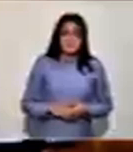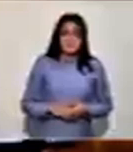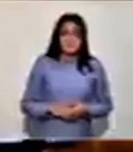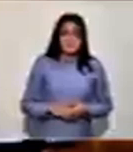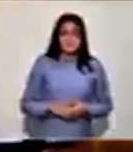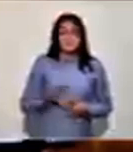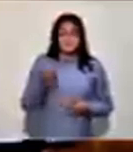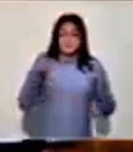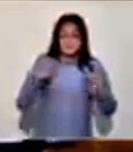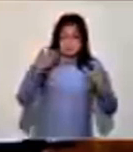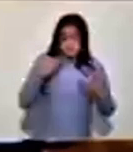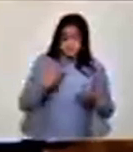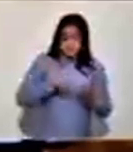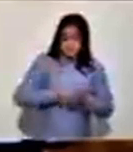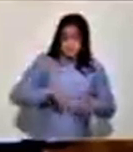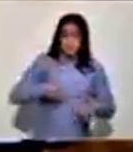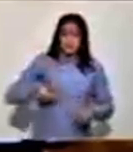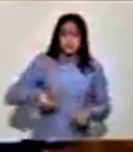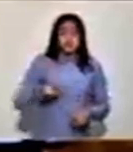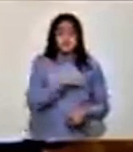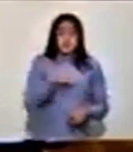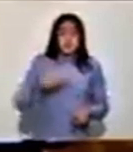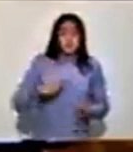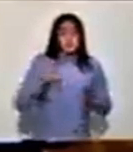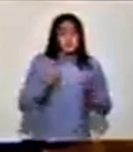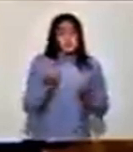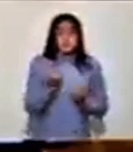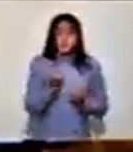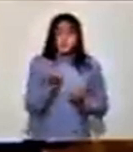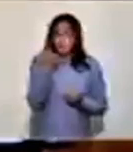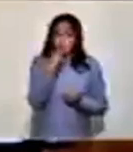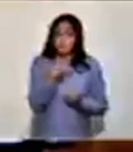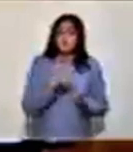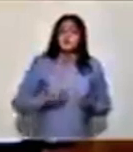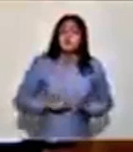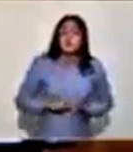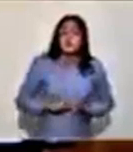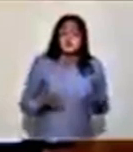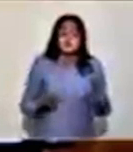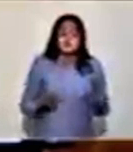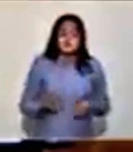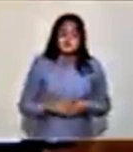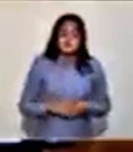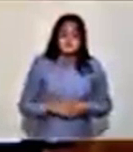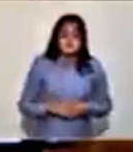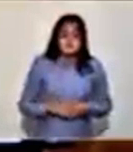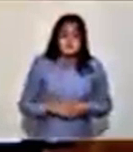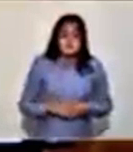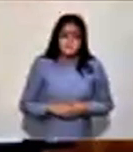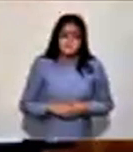Un servidor público debe ser muy cuidadoso en su comportamiento. Muy